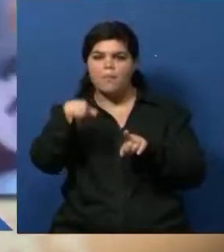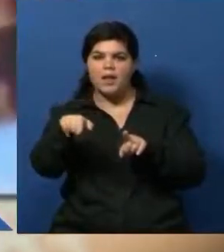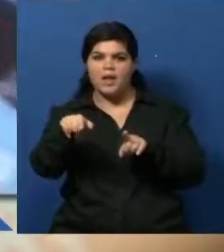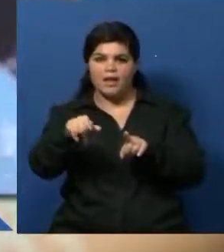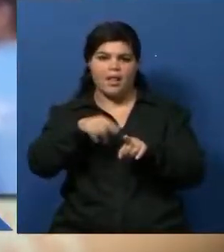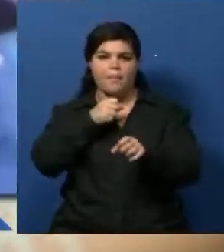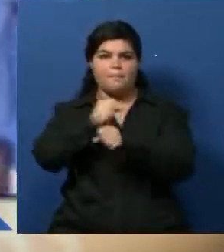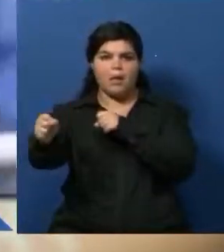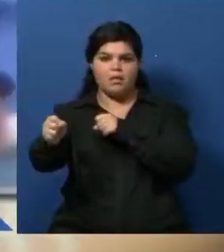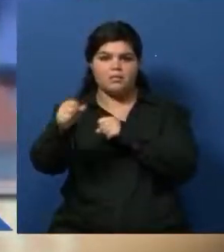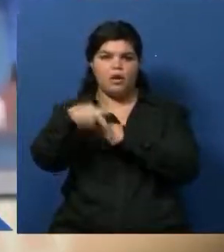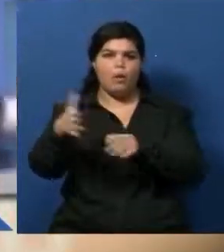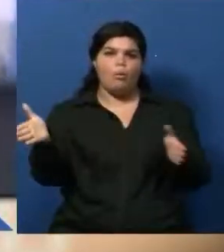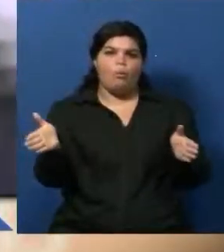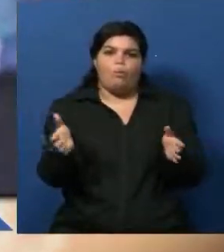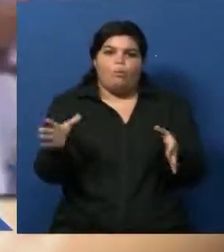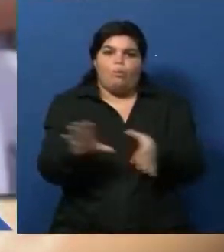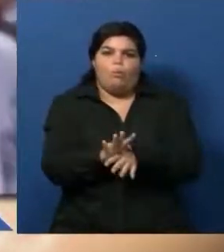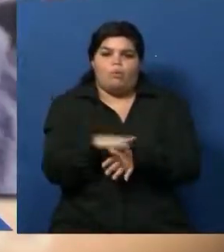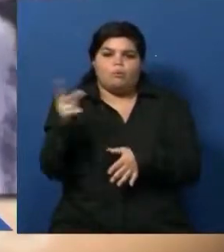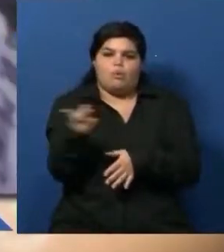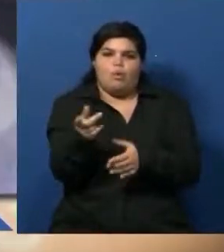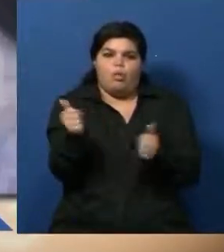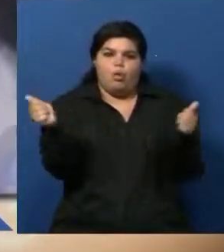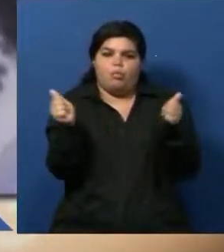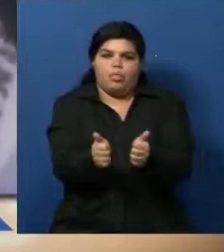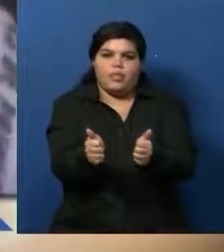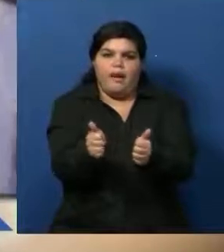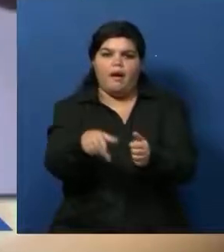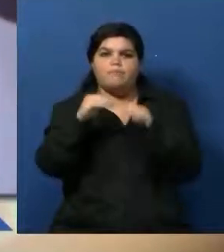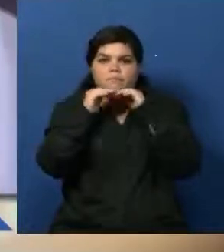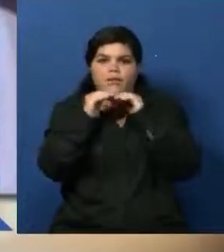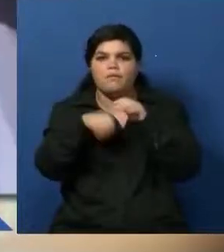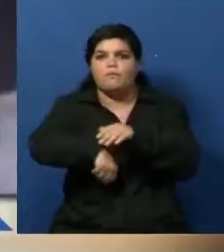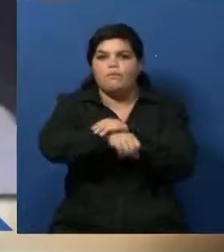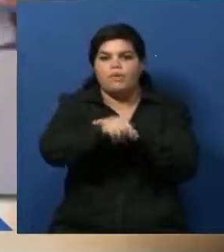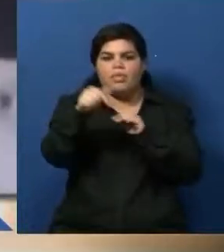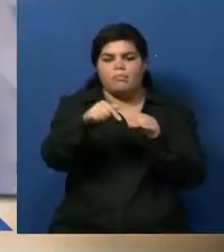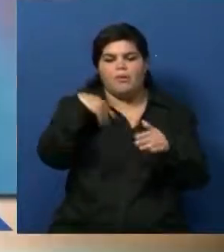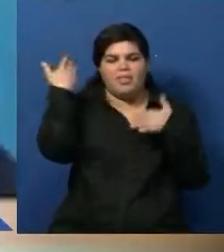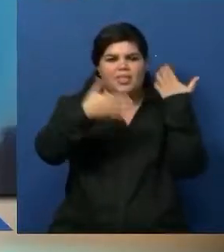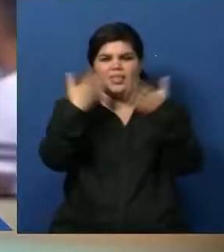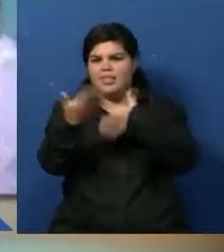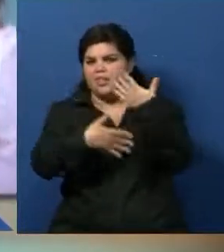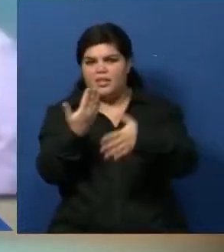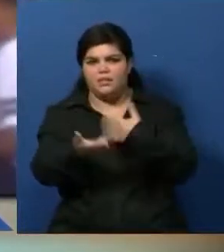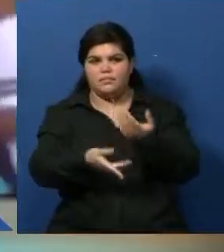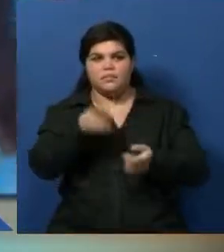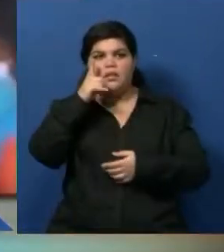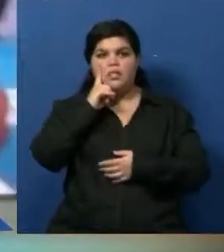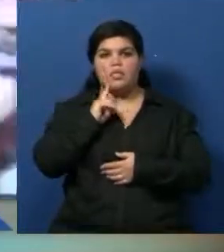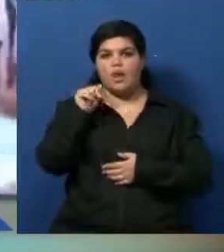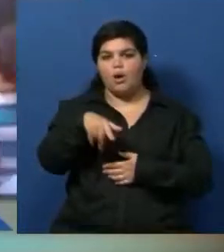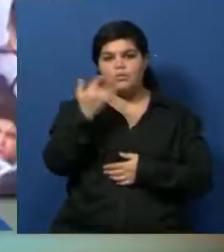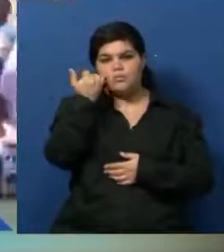juntaran en una tribuna y a partir de ahí toda la historia, el tumulto. Y bueno, ya hoy ya se entregó este